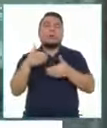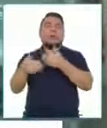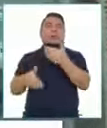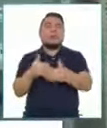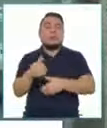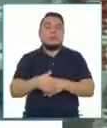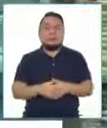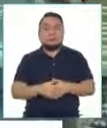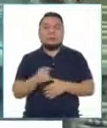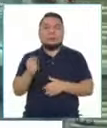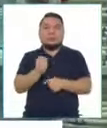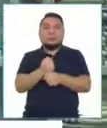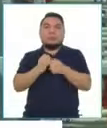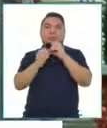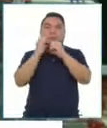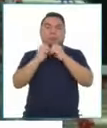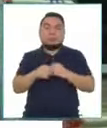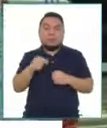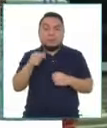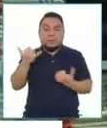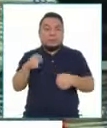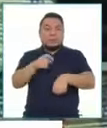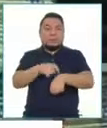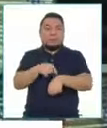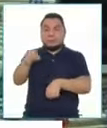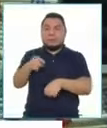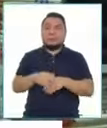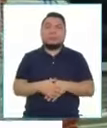avances de obras. En estos momentos